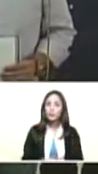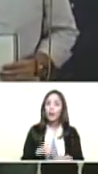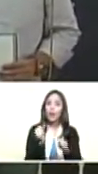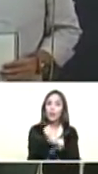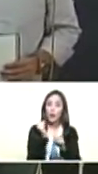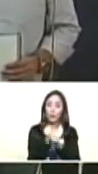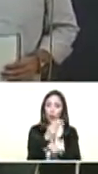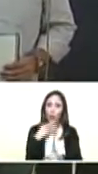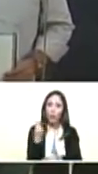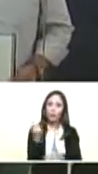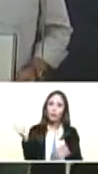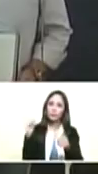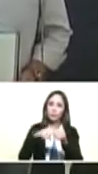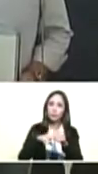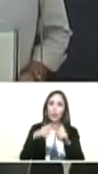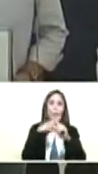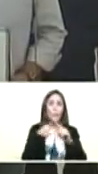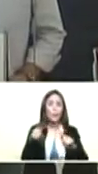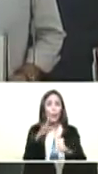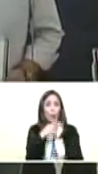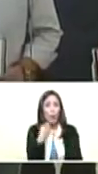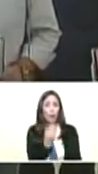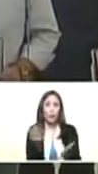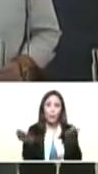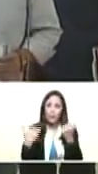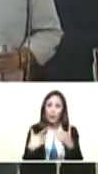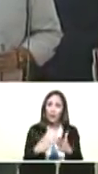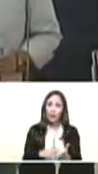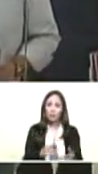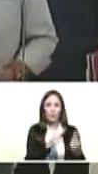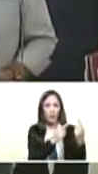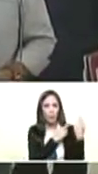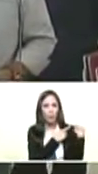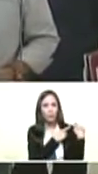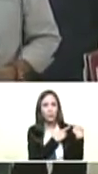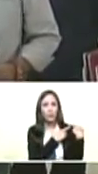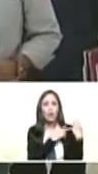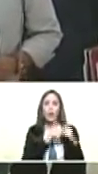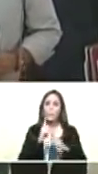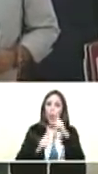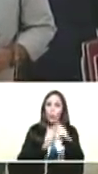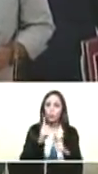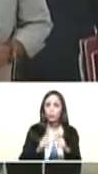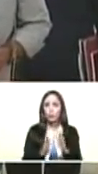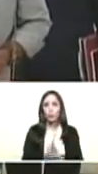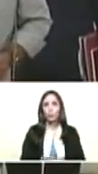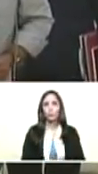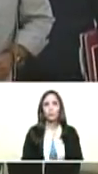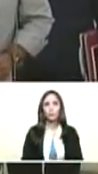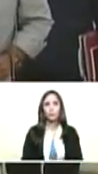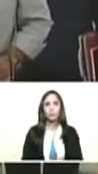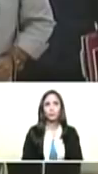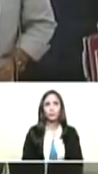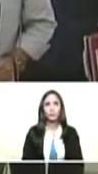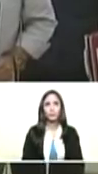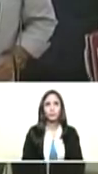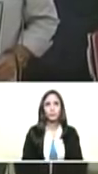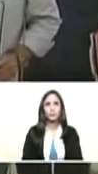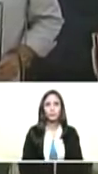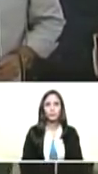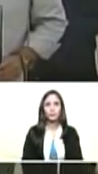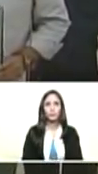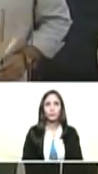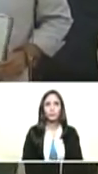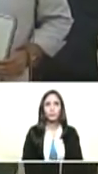Juvenil, pero a toda la juventud venezolana, a que asumamos un puesto productivo en la agricultura urbana y en la agricultura